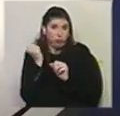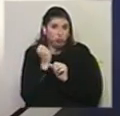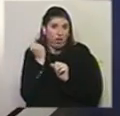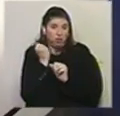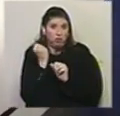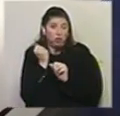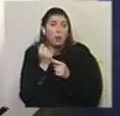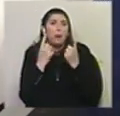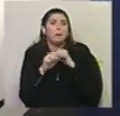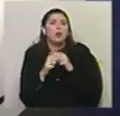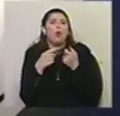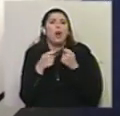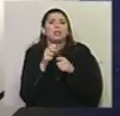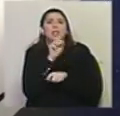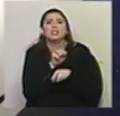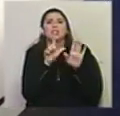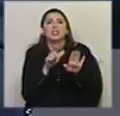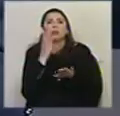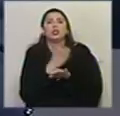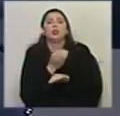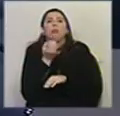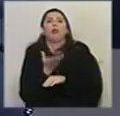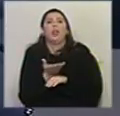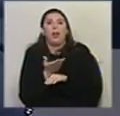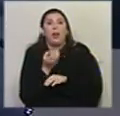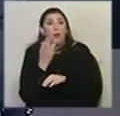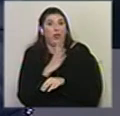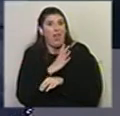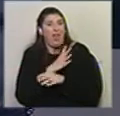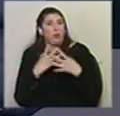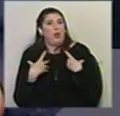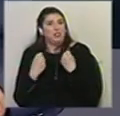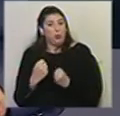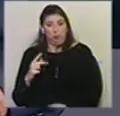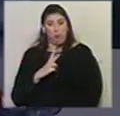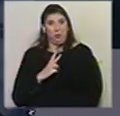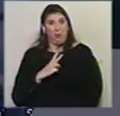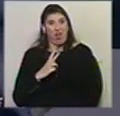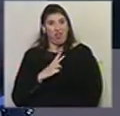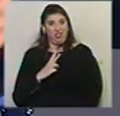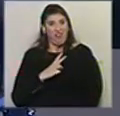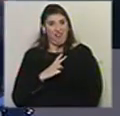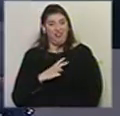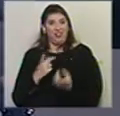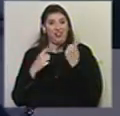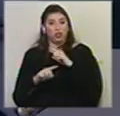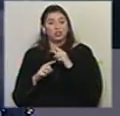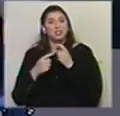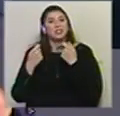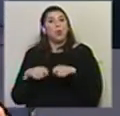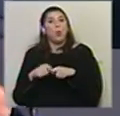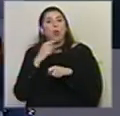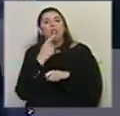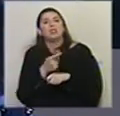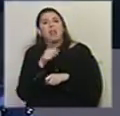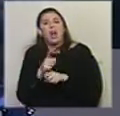gasta un 17%. ¿Y por qué gasta el 17%? Porque tiene una salud privada donde todos quieren todo y los seguros te dicen, te doy más, usted